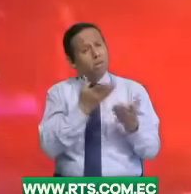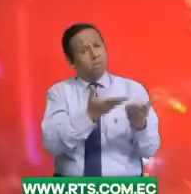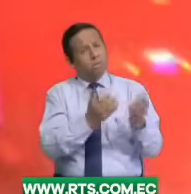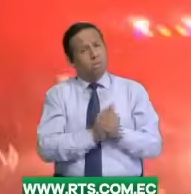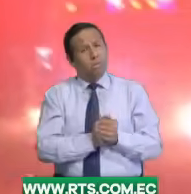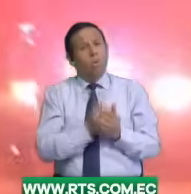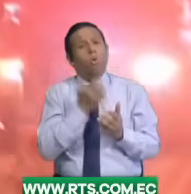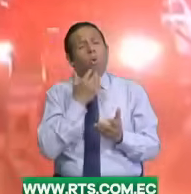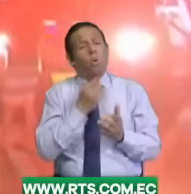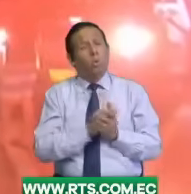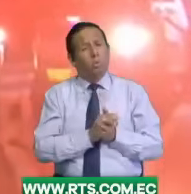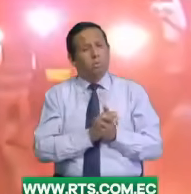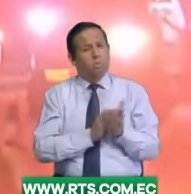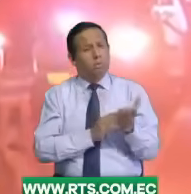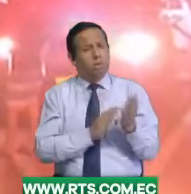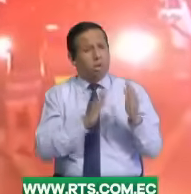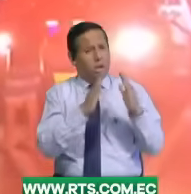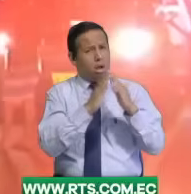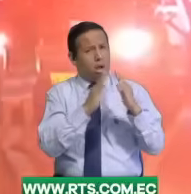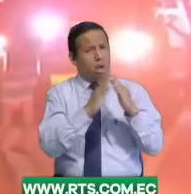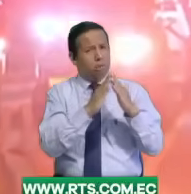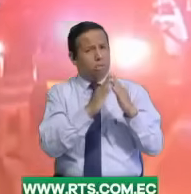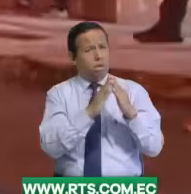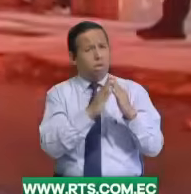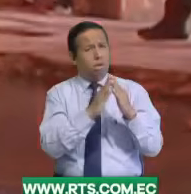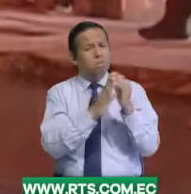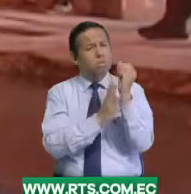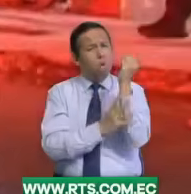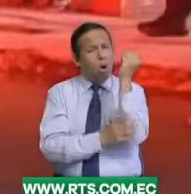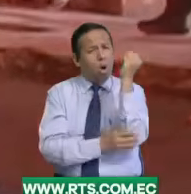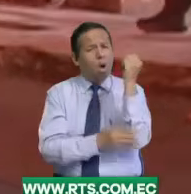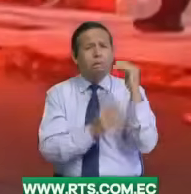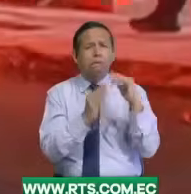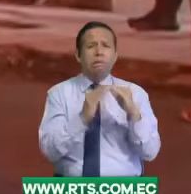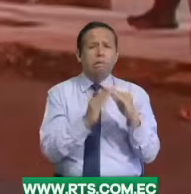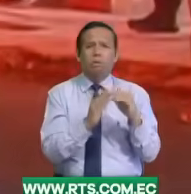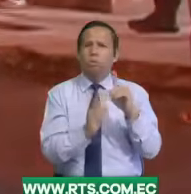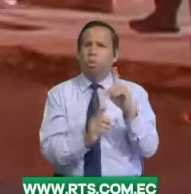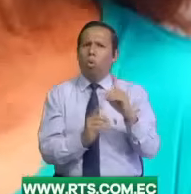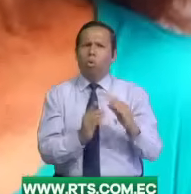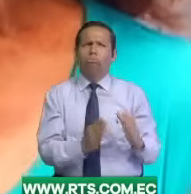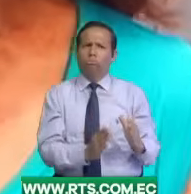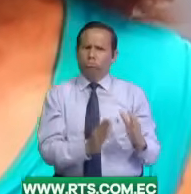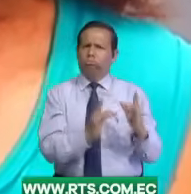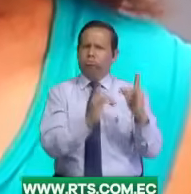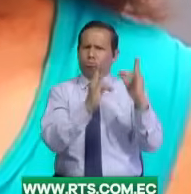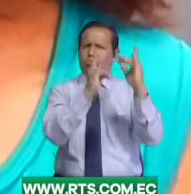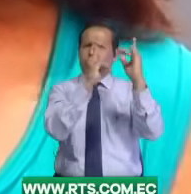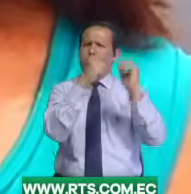eso que no ha sido casas que están de caña, porque son casas que han todo